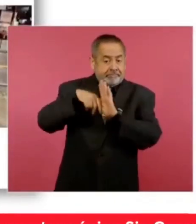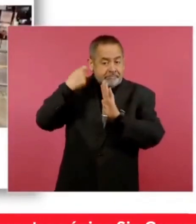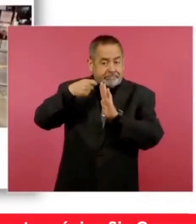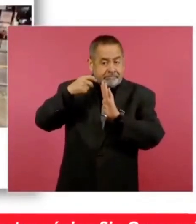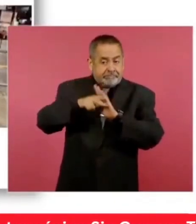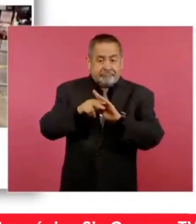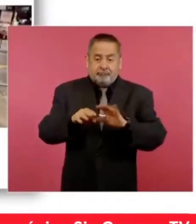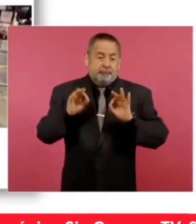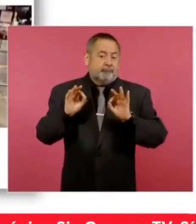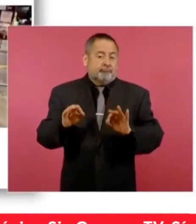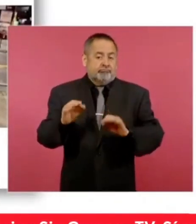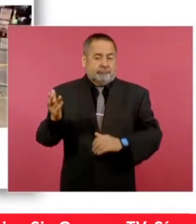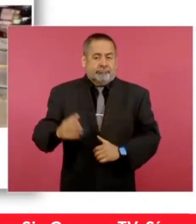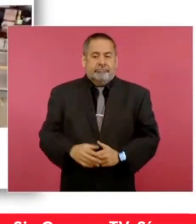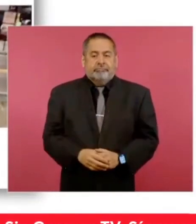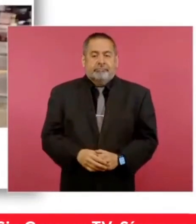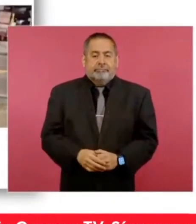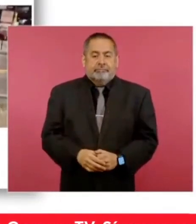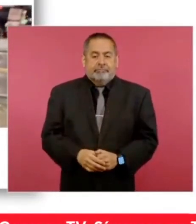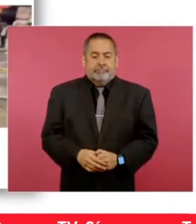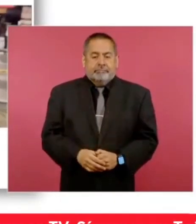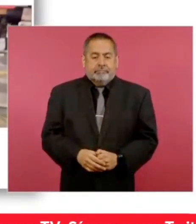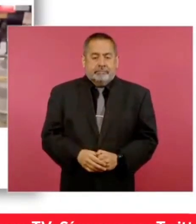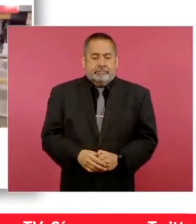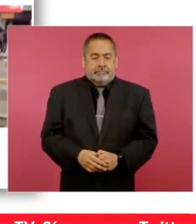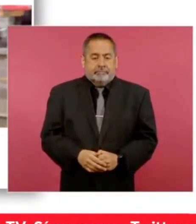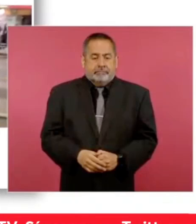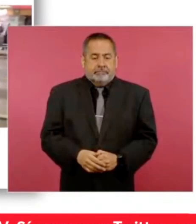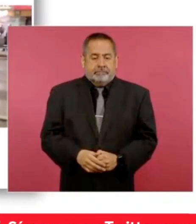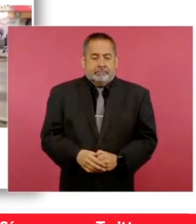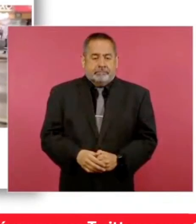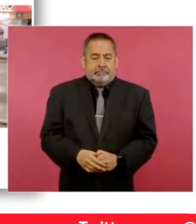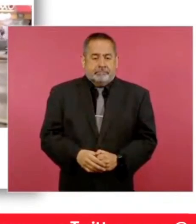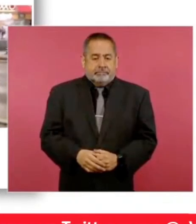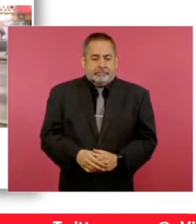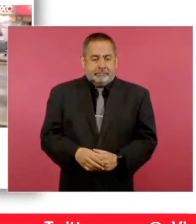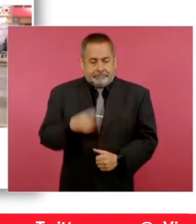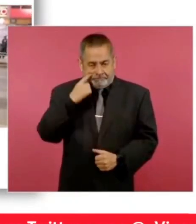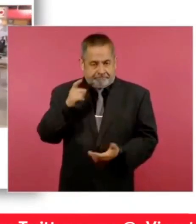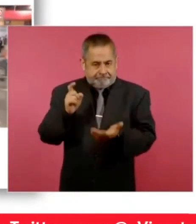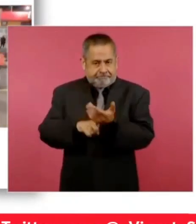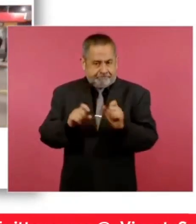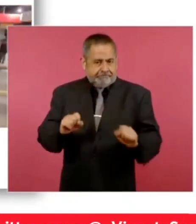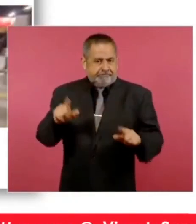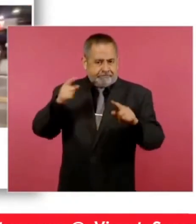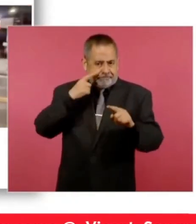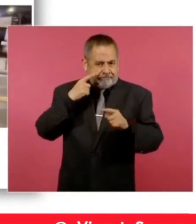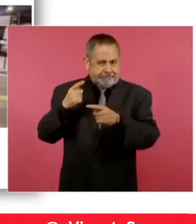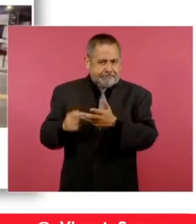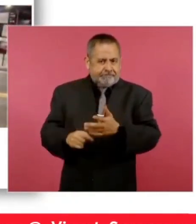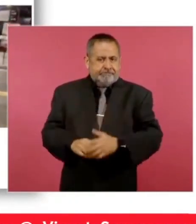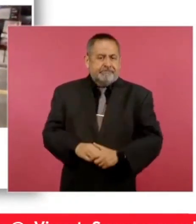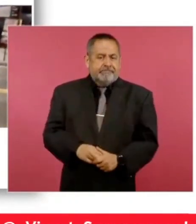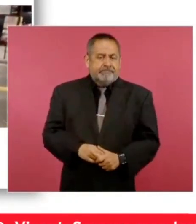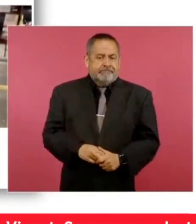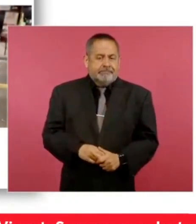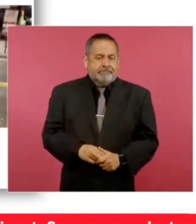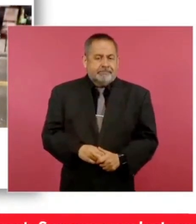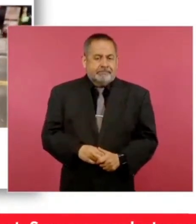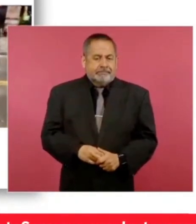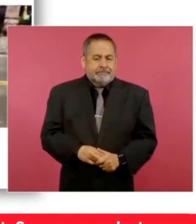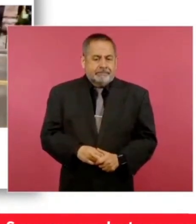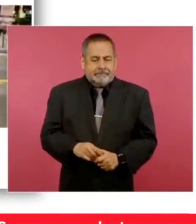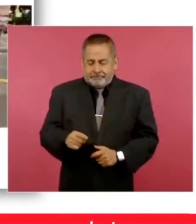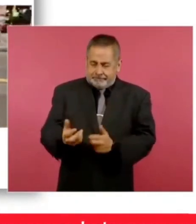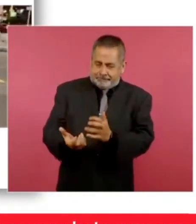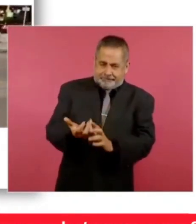una alcantarilla incendiándose, pero resultó falso. Si pueden darle ahí más o menos se ve, ¿no?, que está saliendo